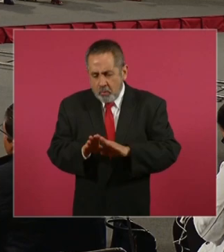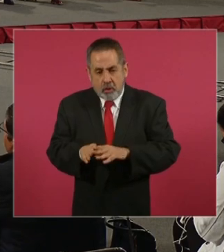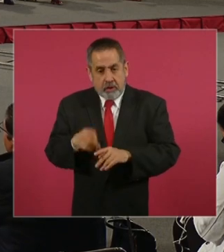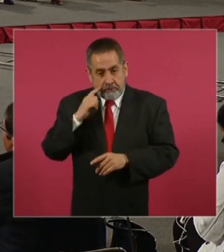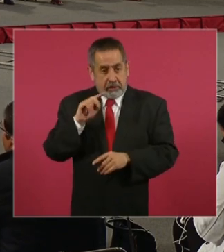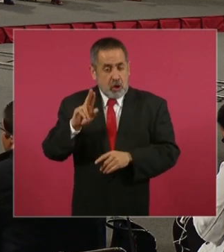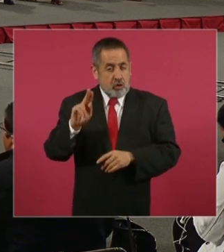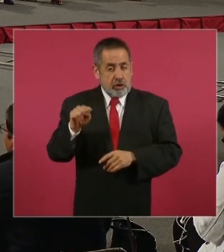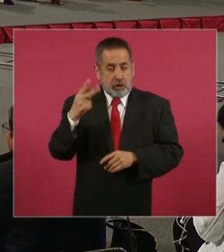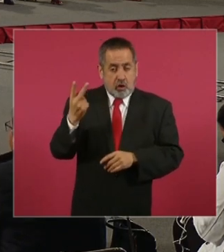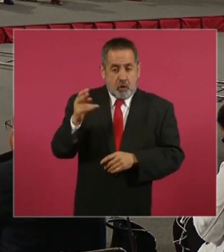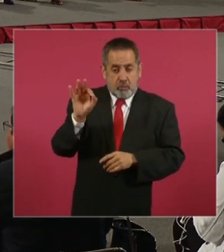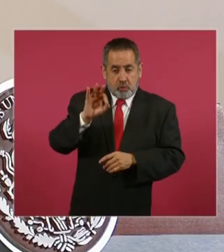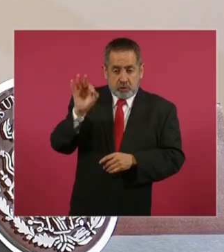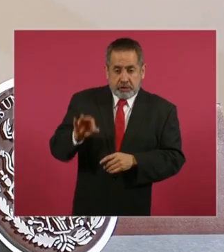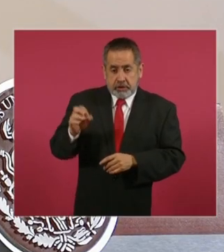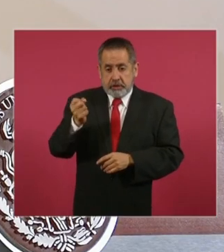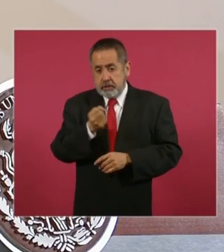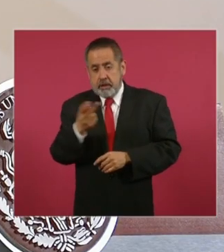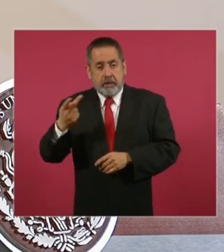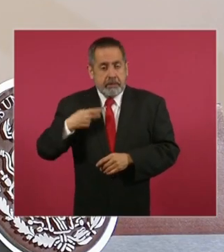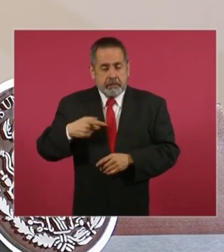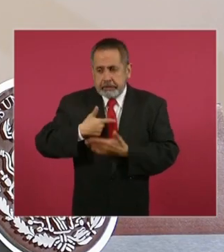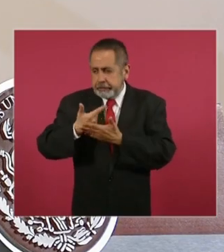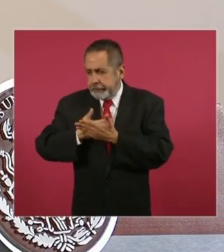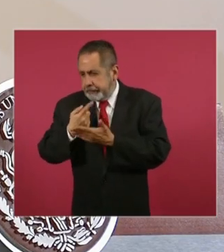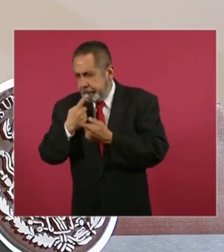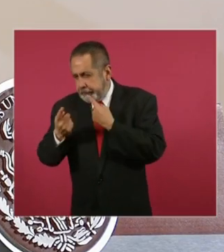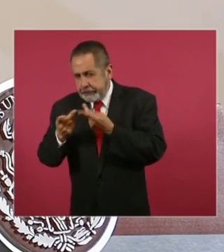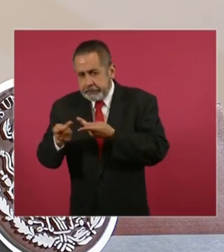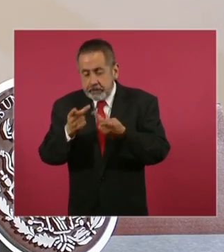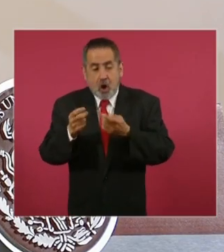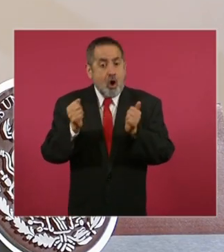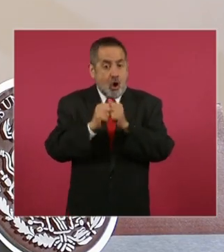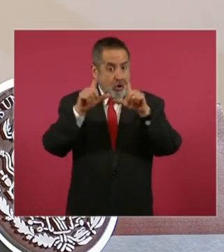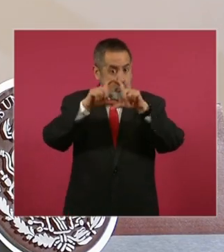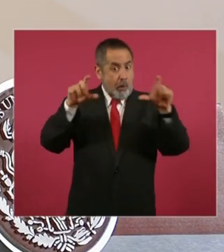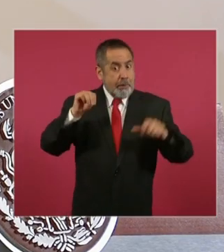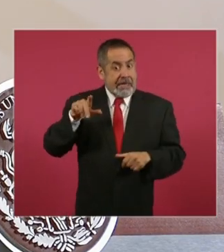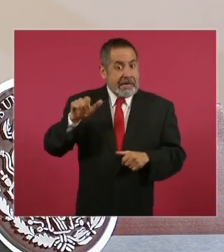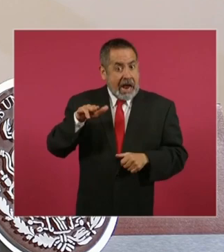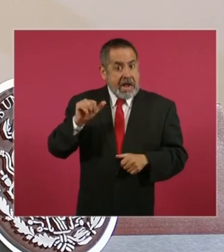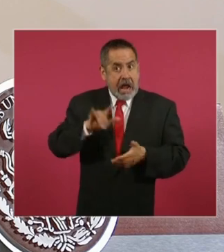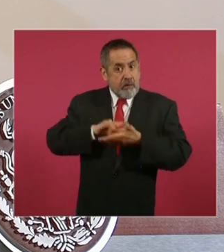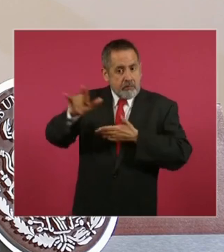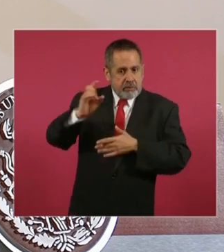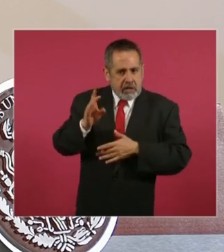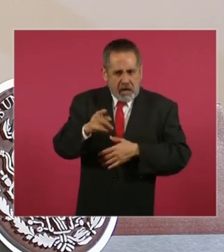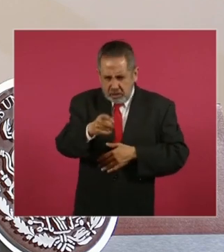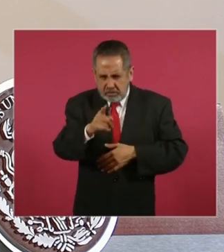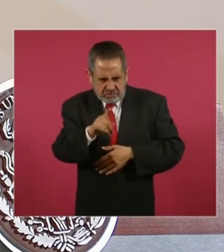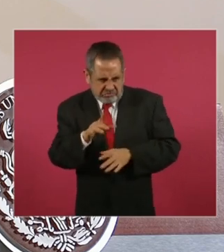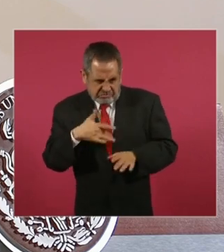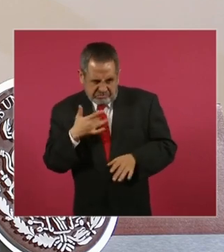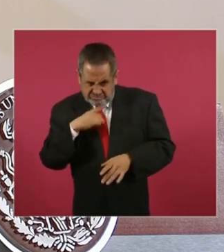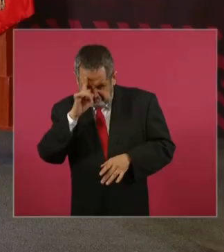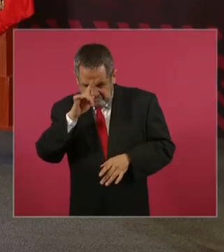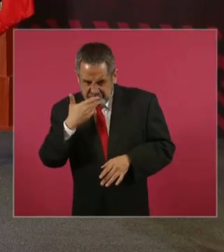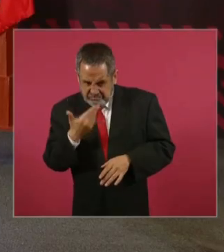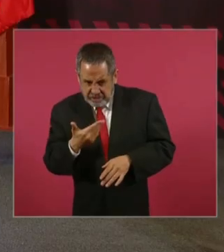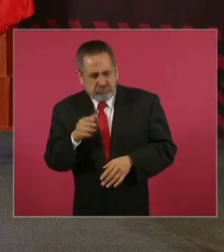que el 82% de pasajeros encuestados que han volado con Mexicana recomendarían viajar con la